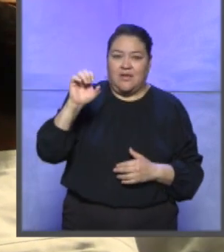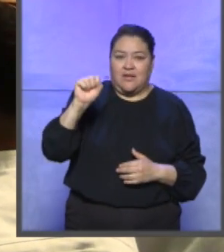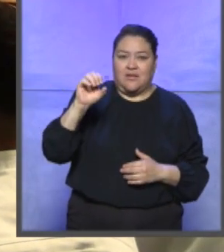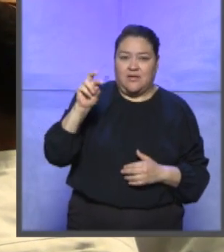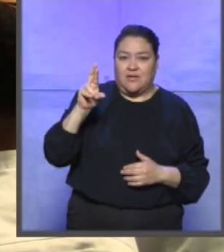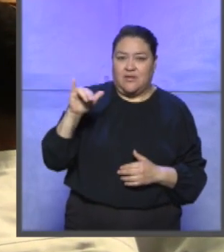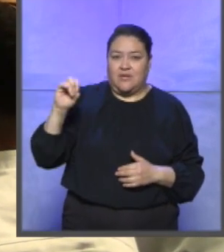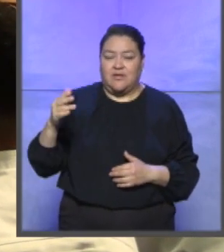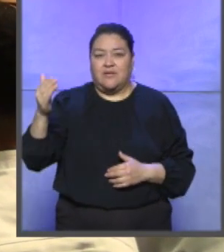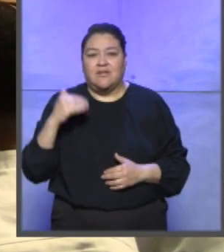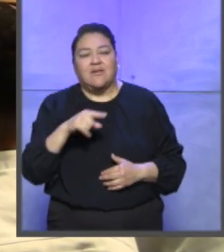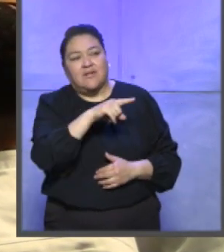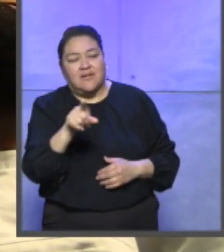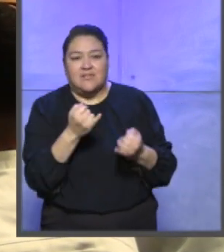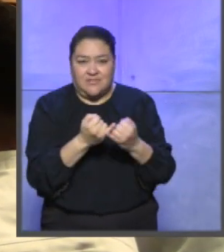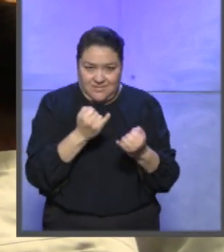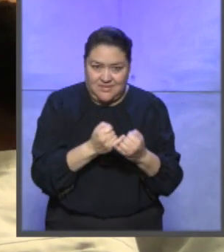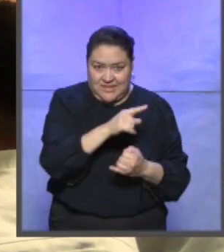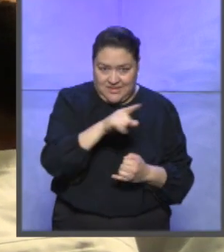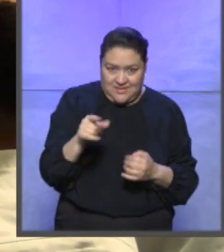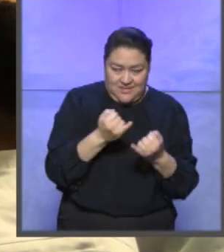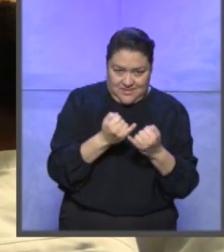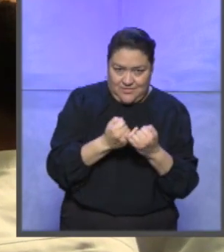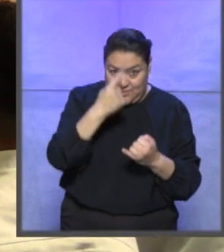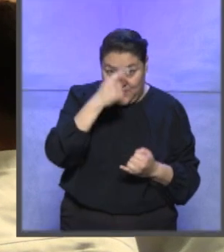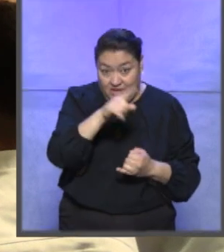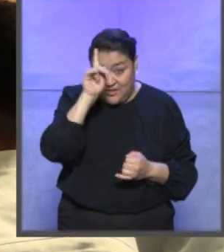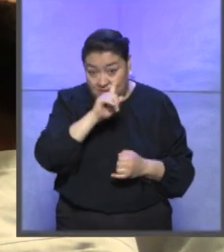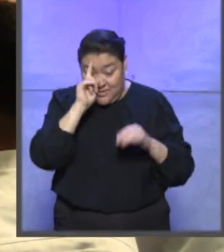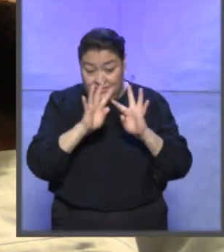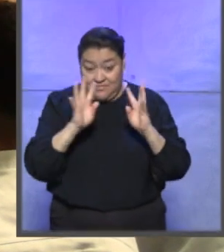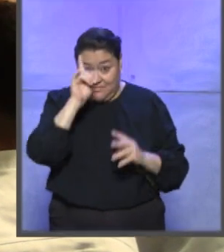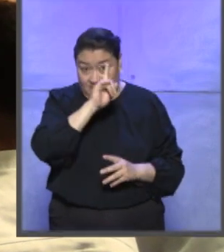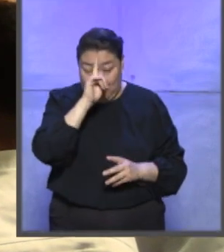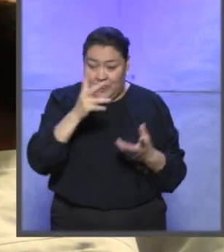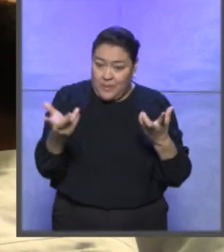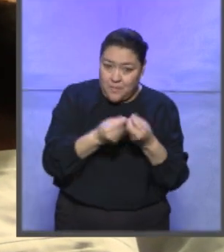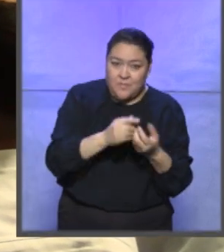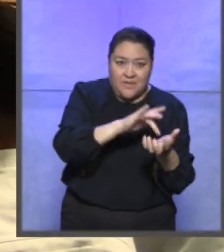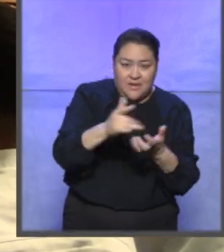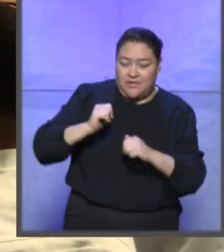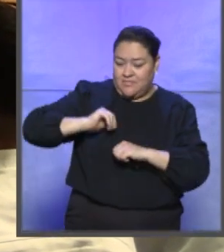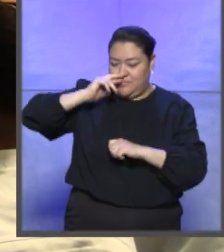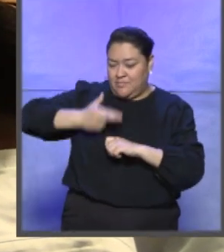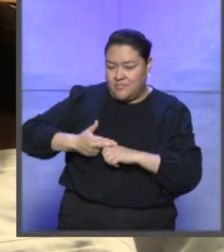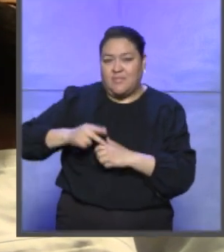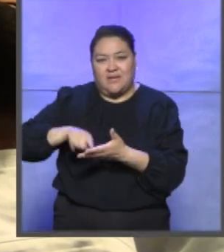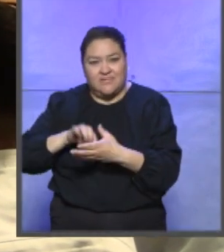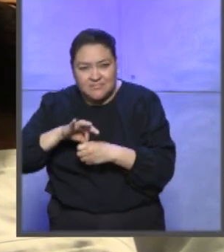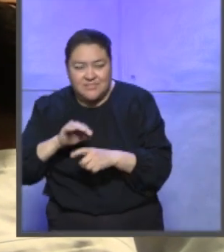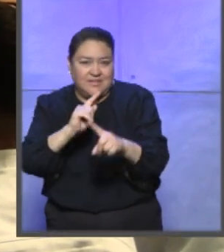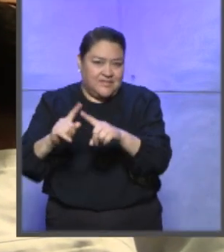Osorio Amezquita y Armando Javier Maldonado Acosta, y así como a todos los consejeros que nos acompañan, funcionarios del